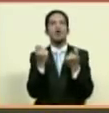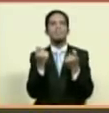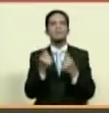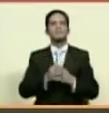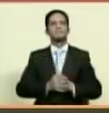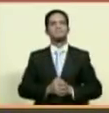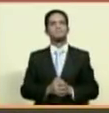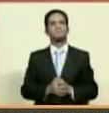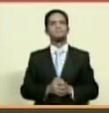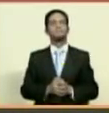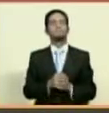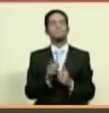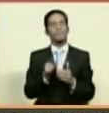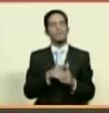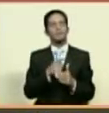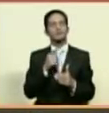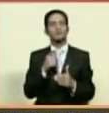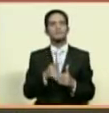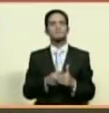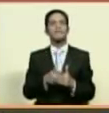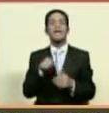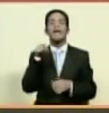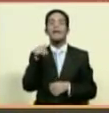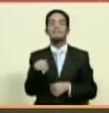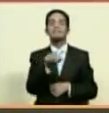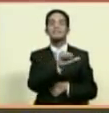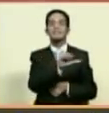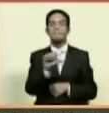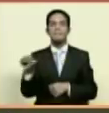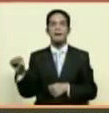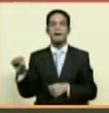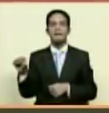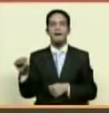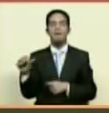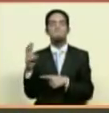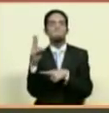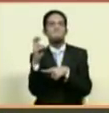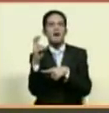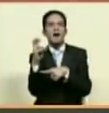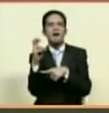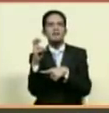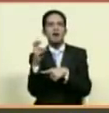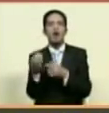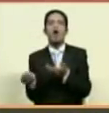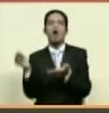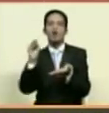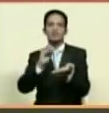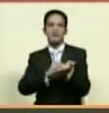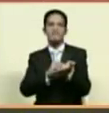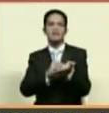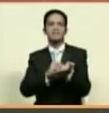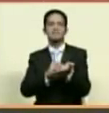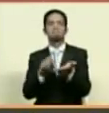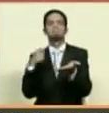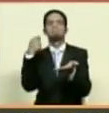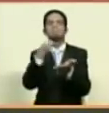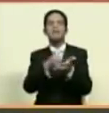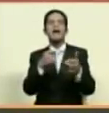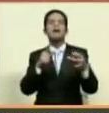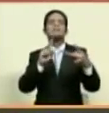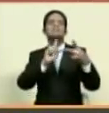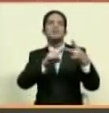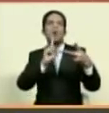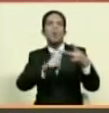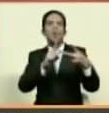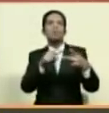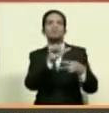económica. Así que esta semana, el viernes, estaremos de nuevo depositando la segunda semana, como